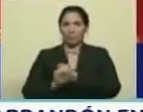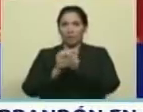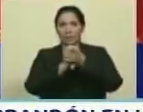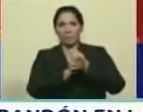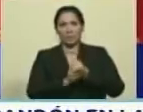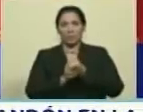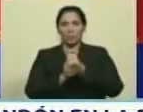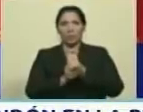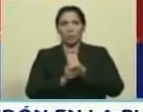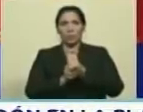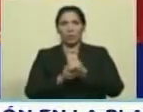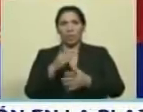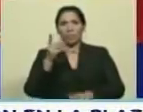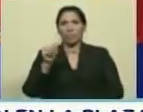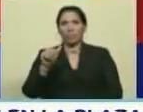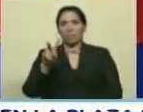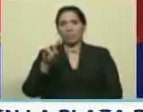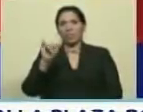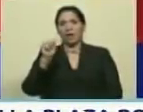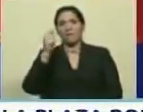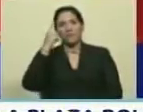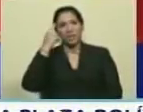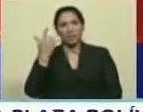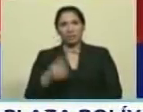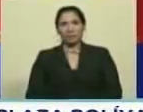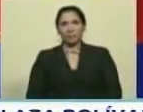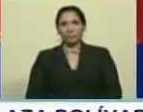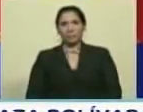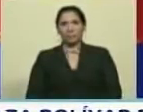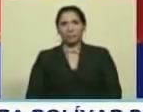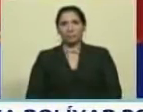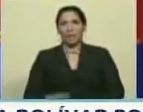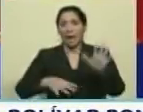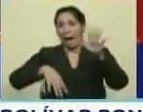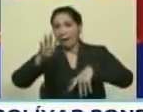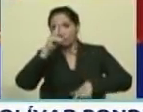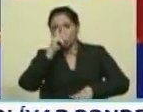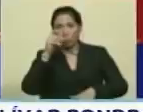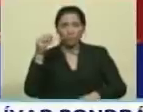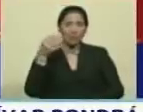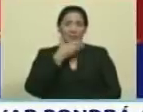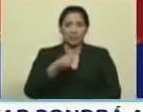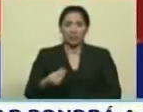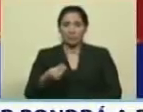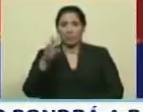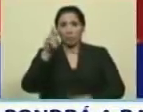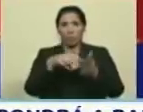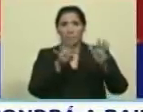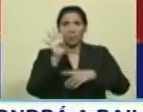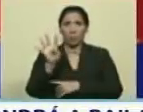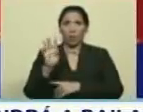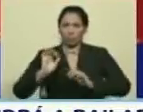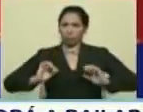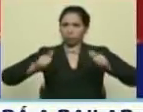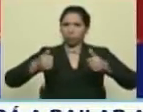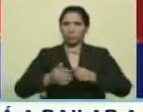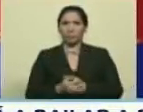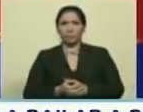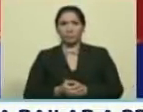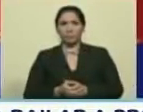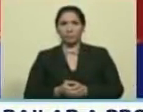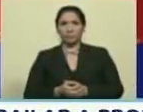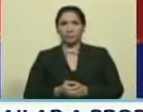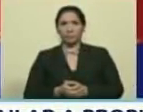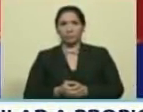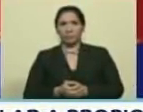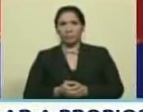Banca, ¿quién de nosotros no recuerda aquel 14 de diciembre de 2004 de gala el Teatro Carlos Mar y Fidel